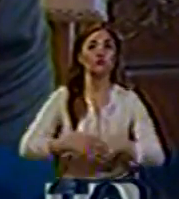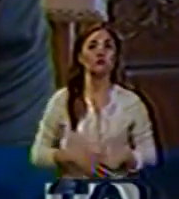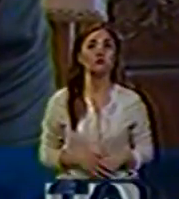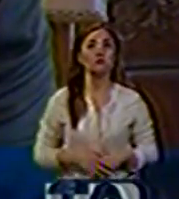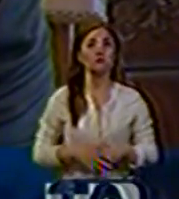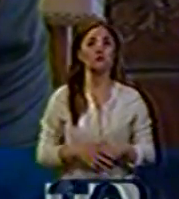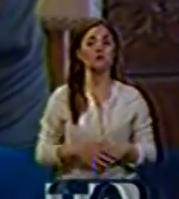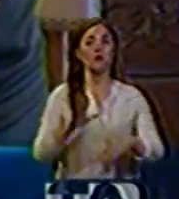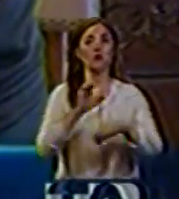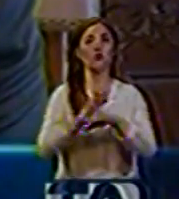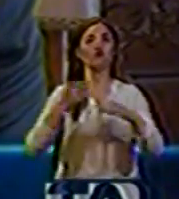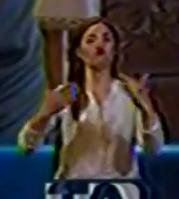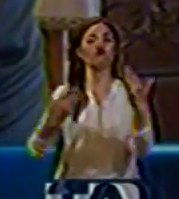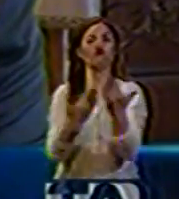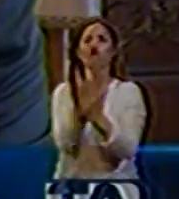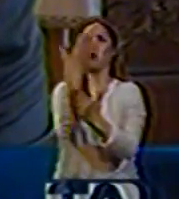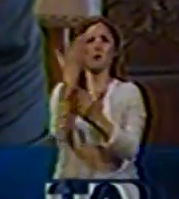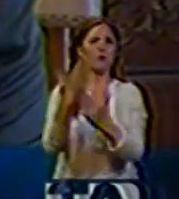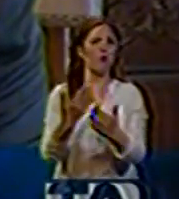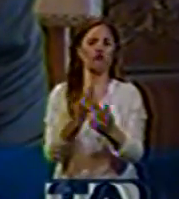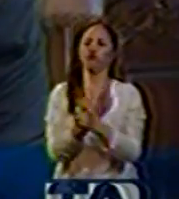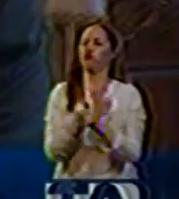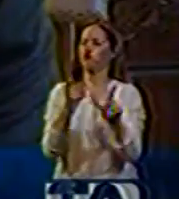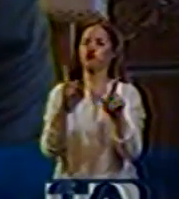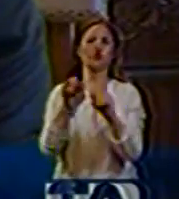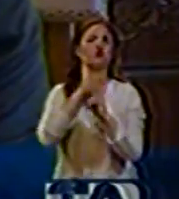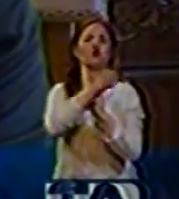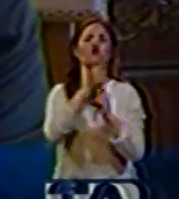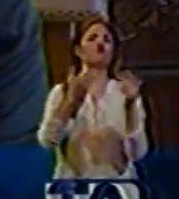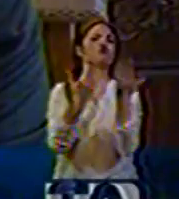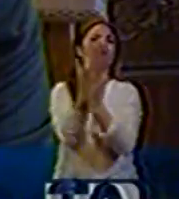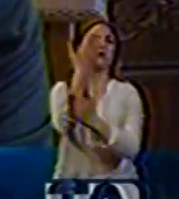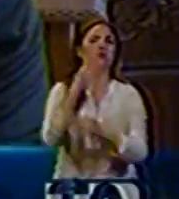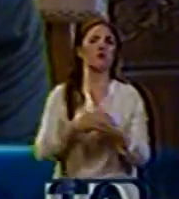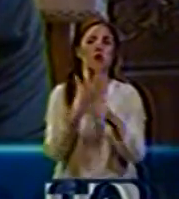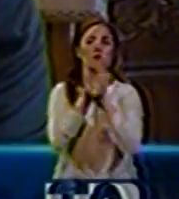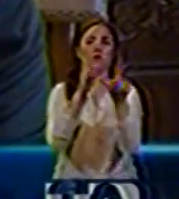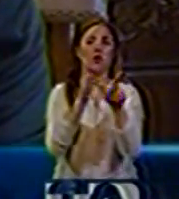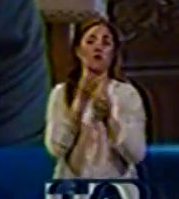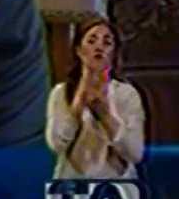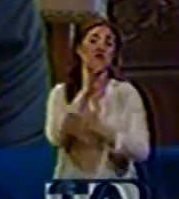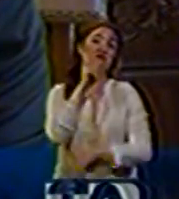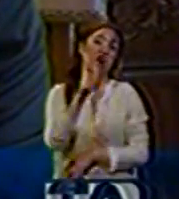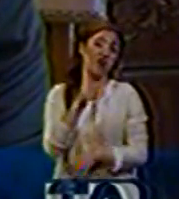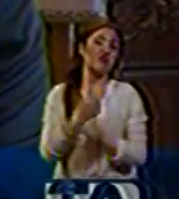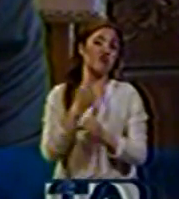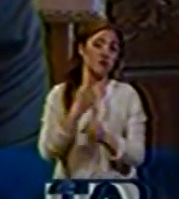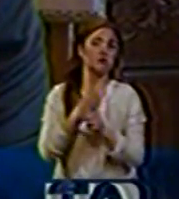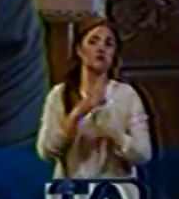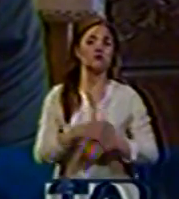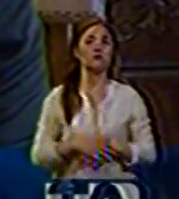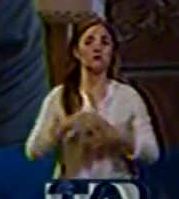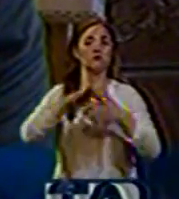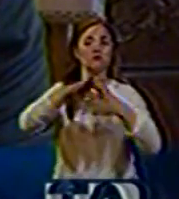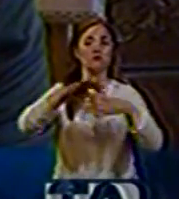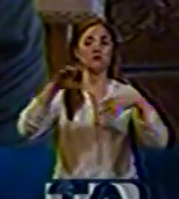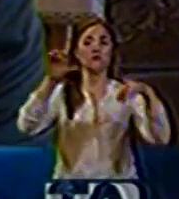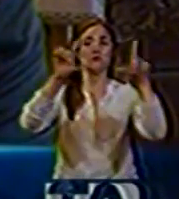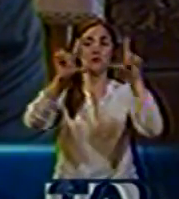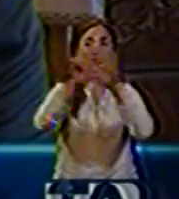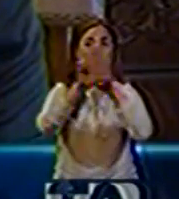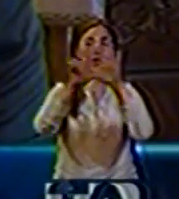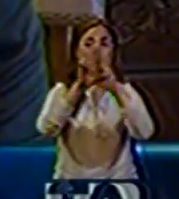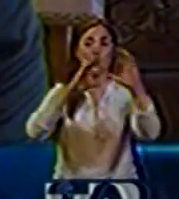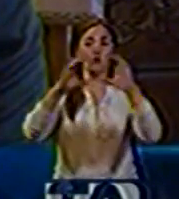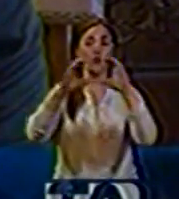momento. Un nuevo momento en cuanto a su libertad de expresión. Hay mucho por hacer todavía. Nosotros tenemos todavía pendiente la Ley Orgánica